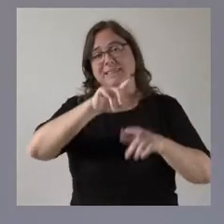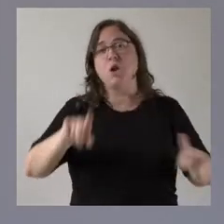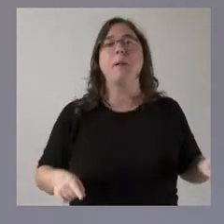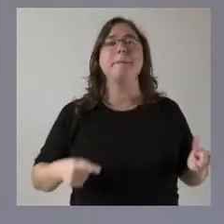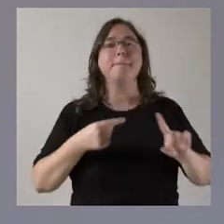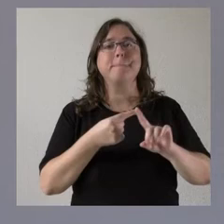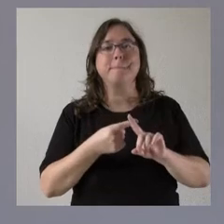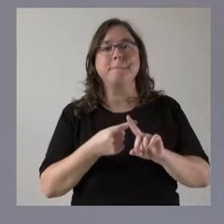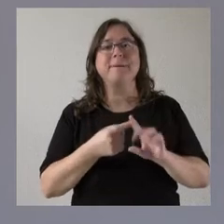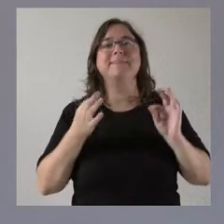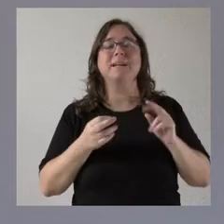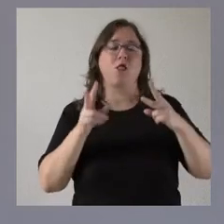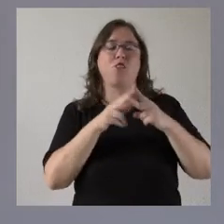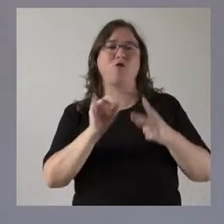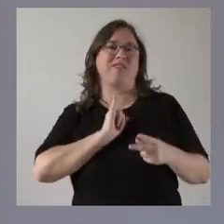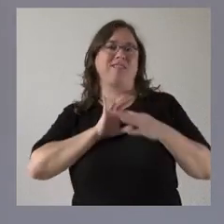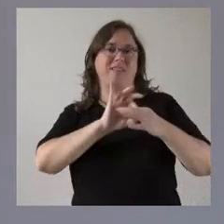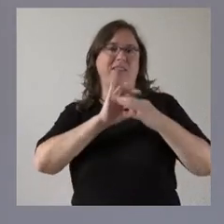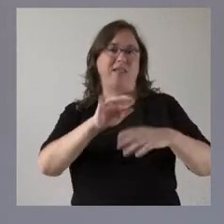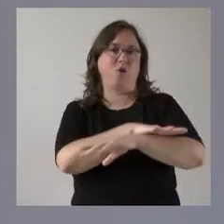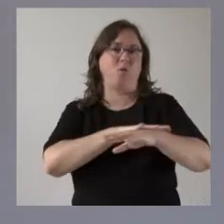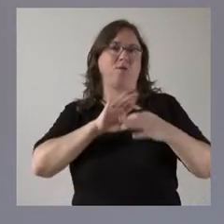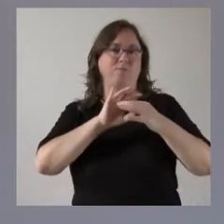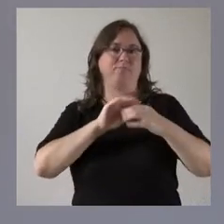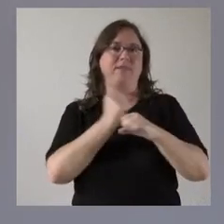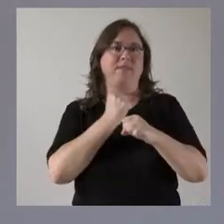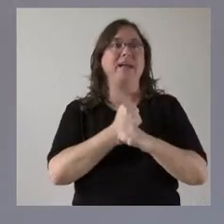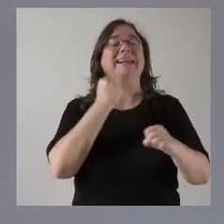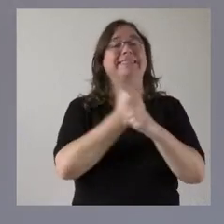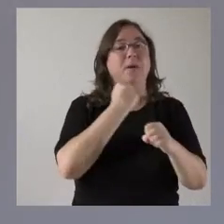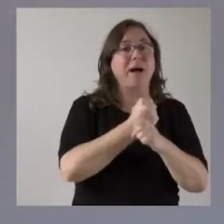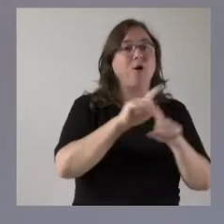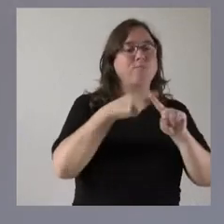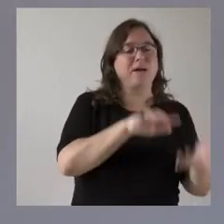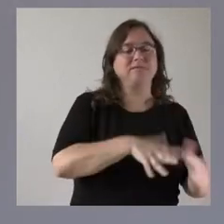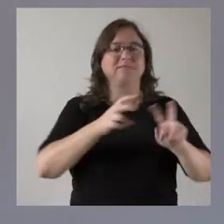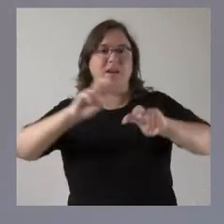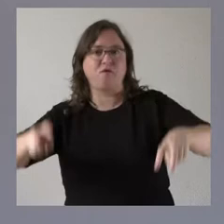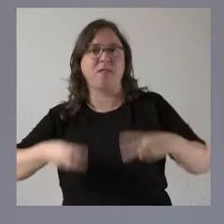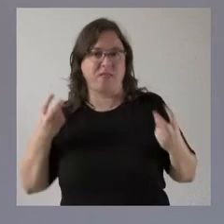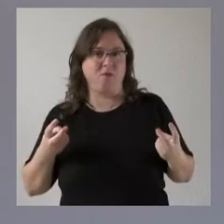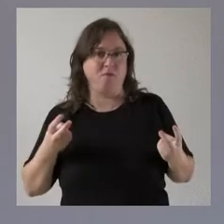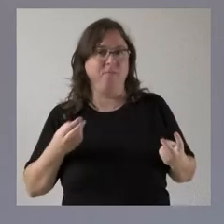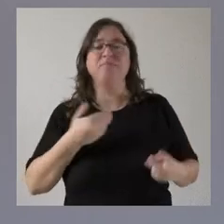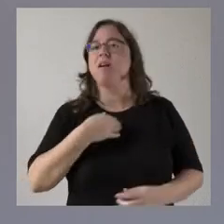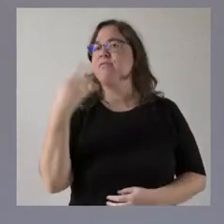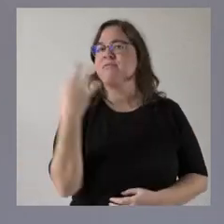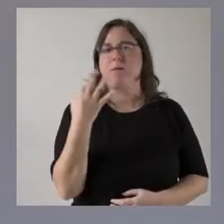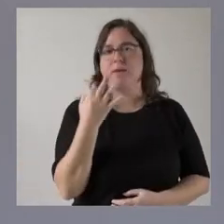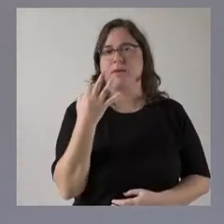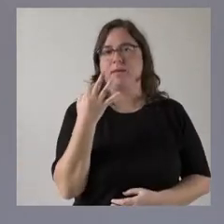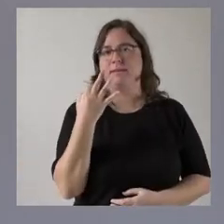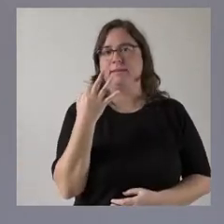también a estas dos señas de identidad del gobierno de Castilla y león el trabajo y la transformación que tiene que ser